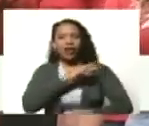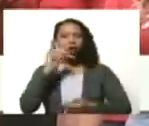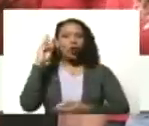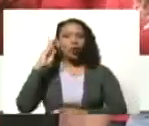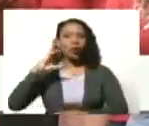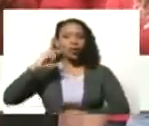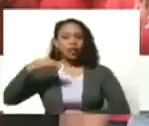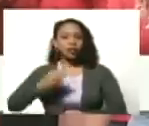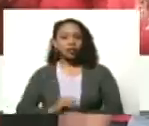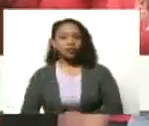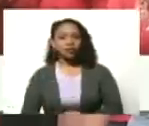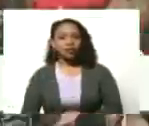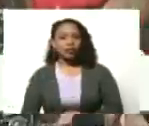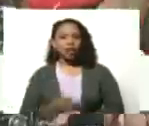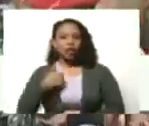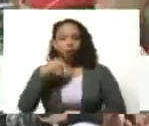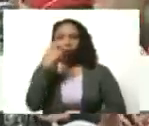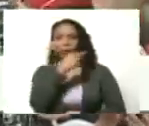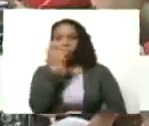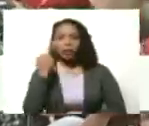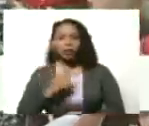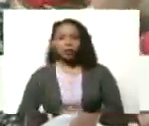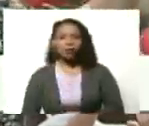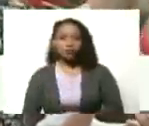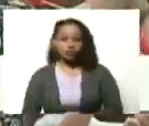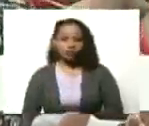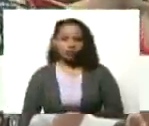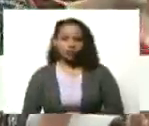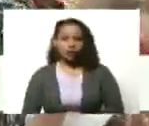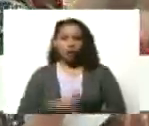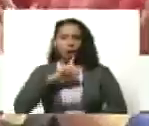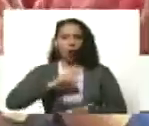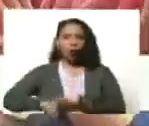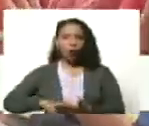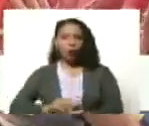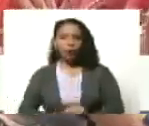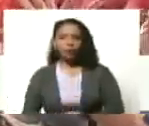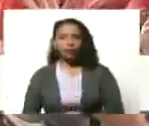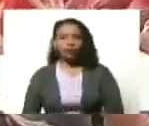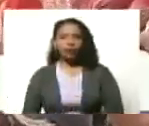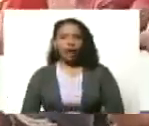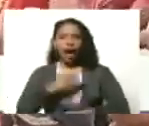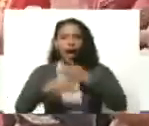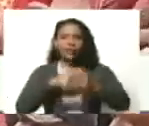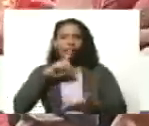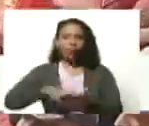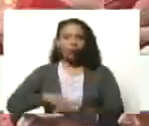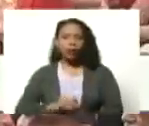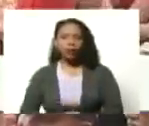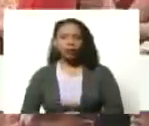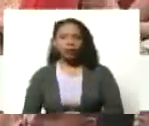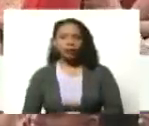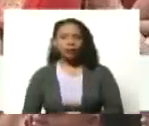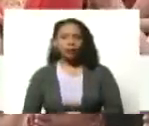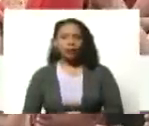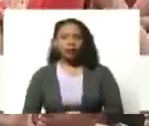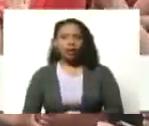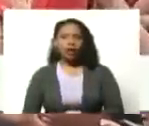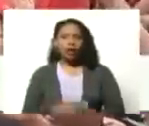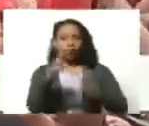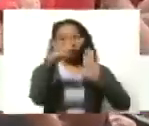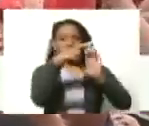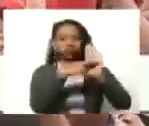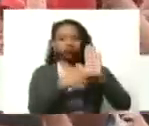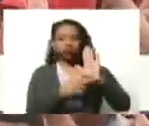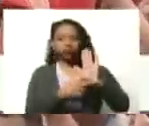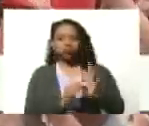UH, me comprometo a cumplir y hacer cumplir los